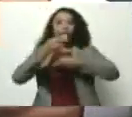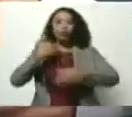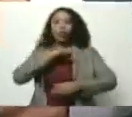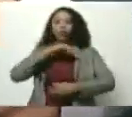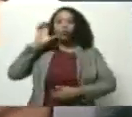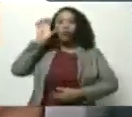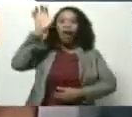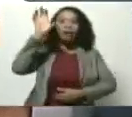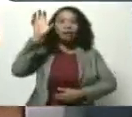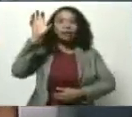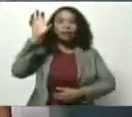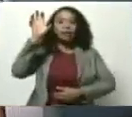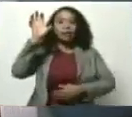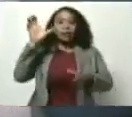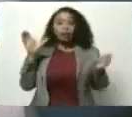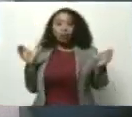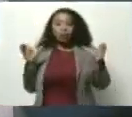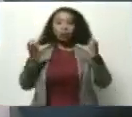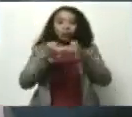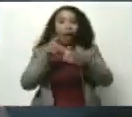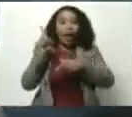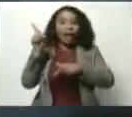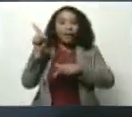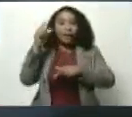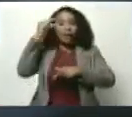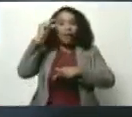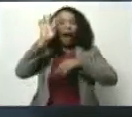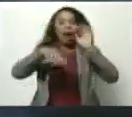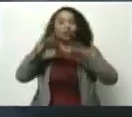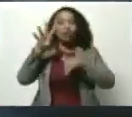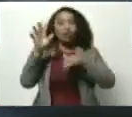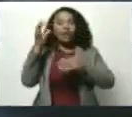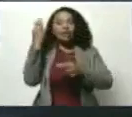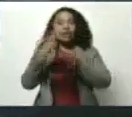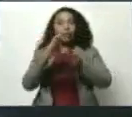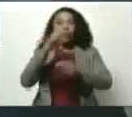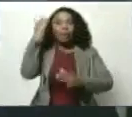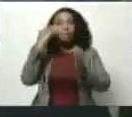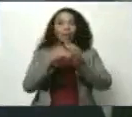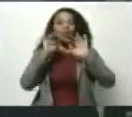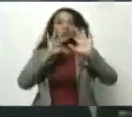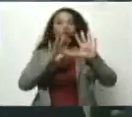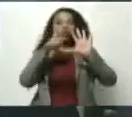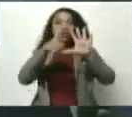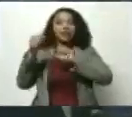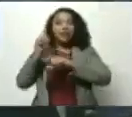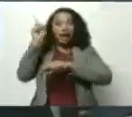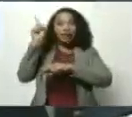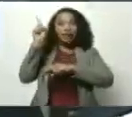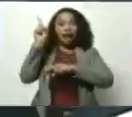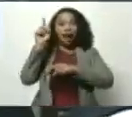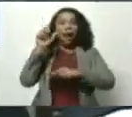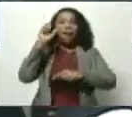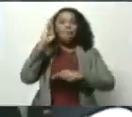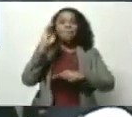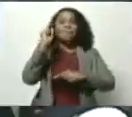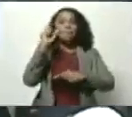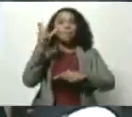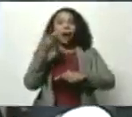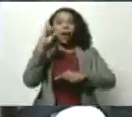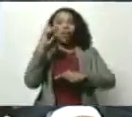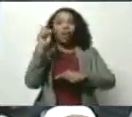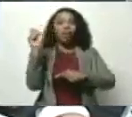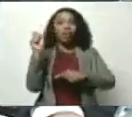y que nos reunió este 14 de septiembre de 1960 en pactado tiene ese enero de